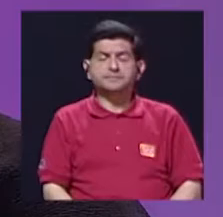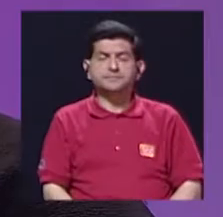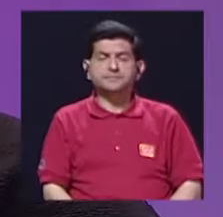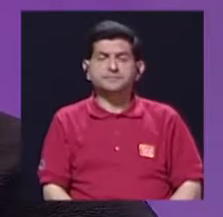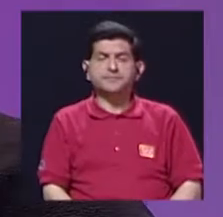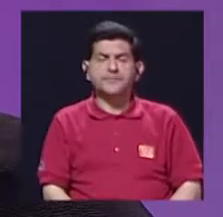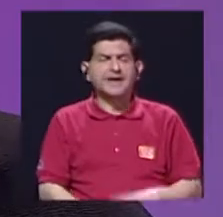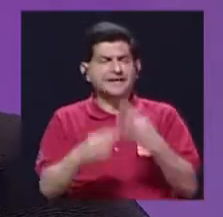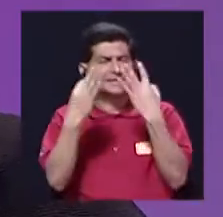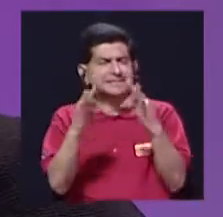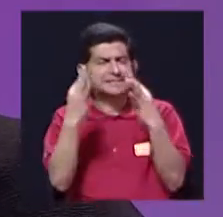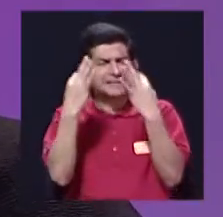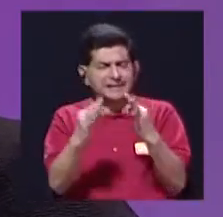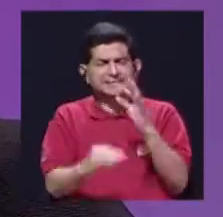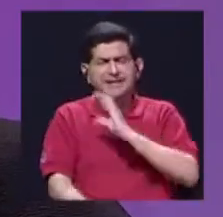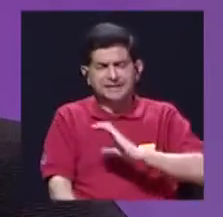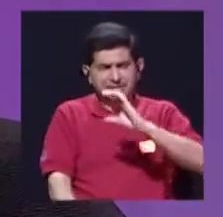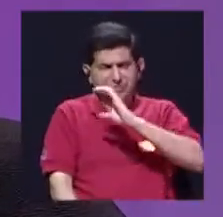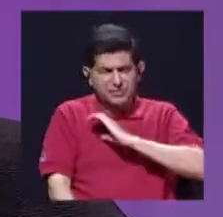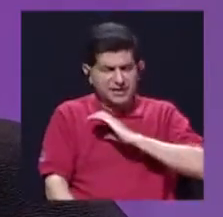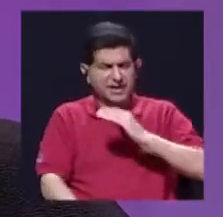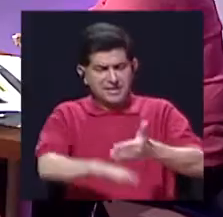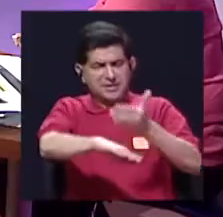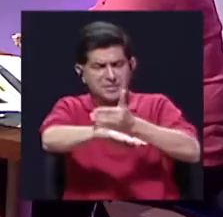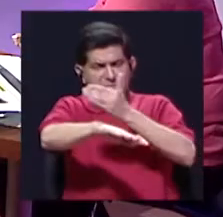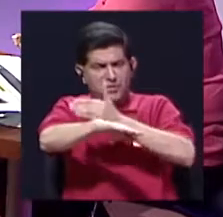de calidad se dieron en la cooperativa